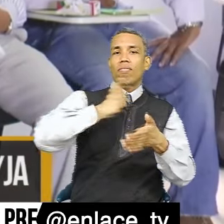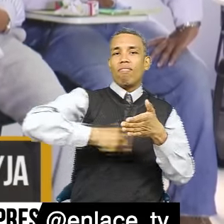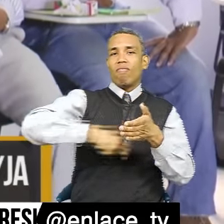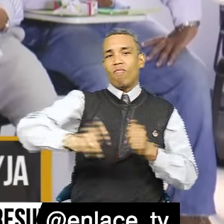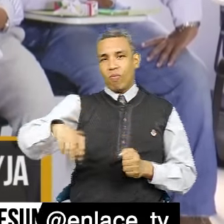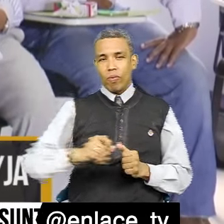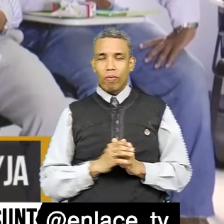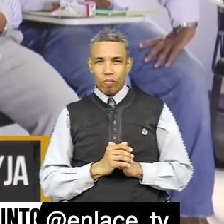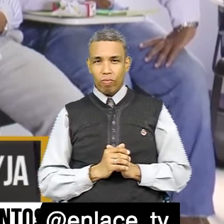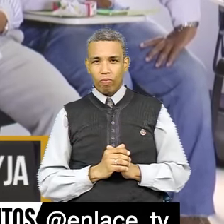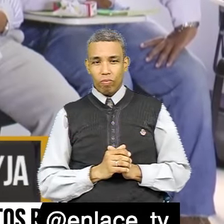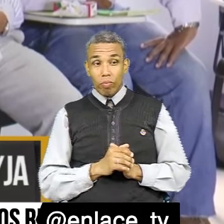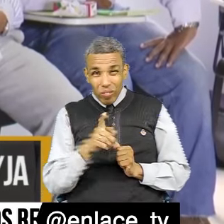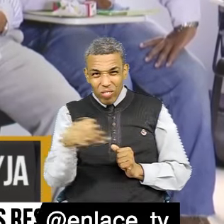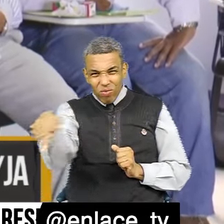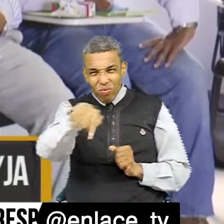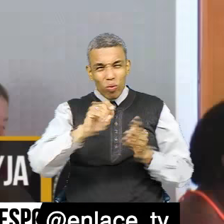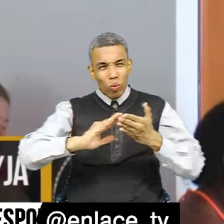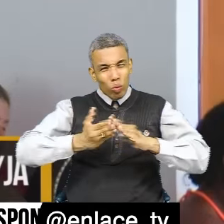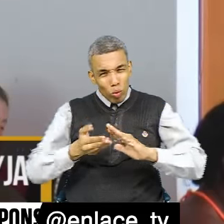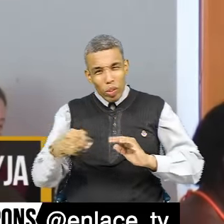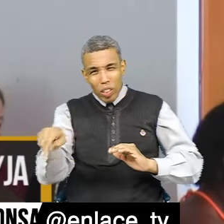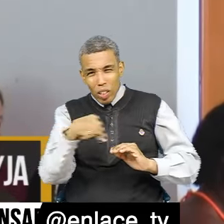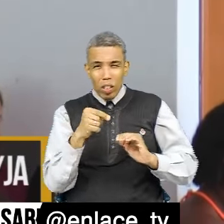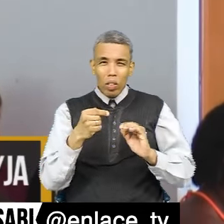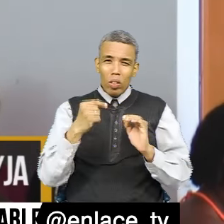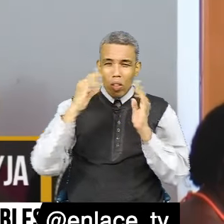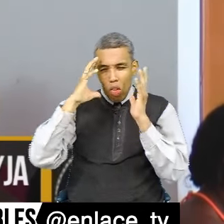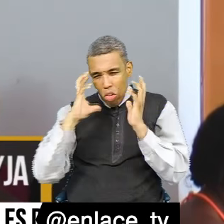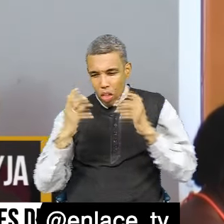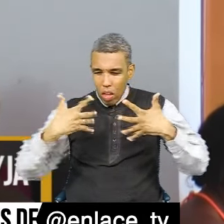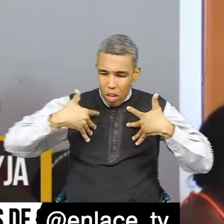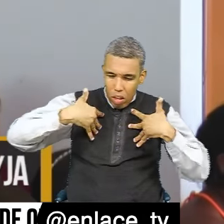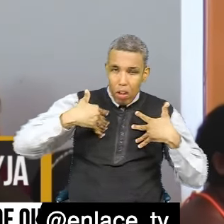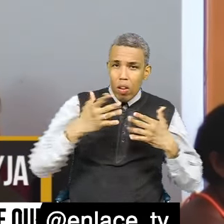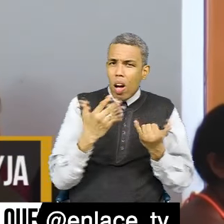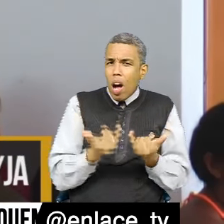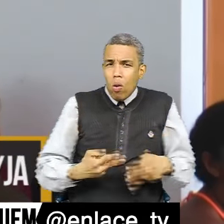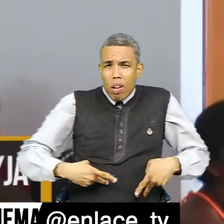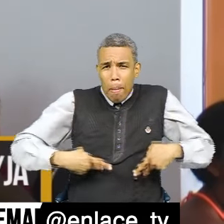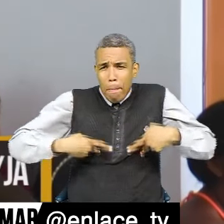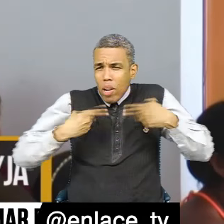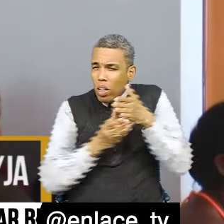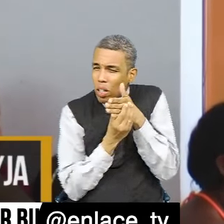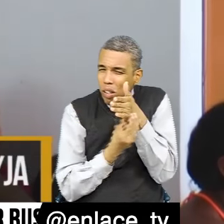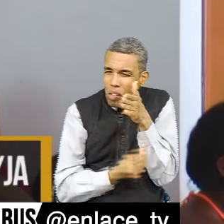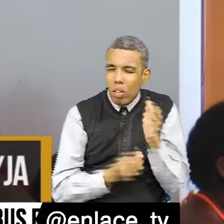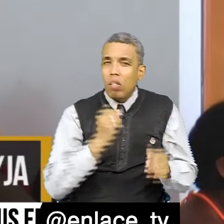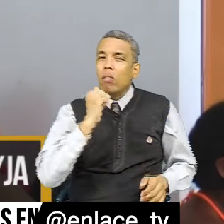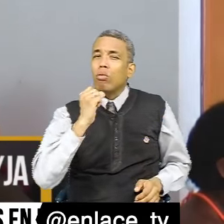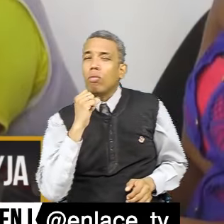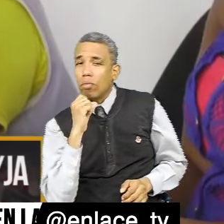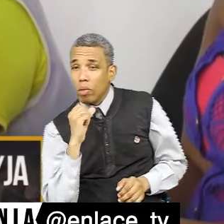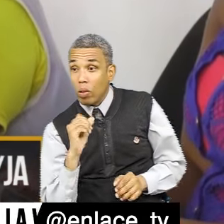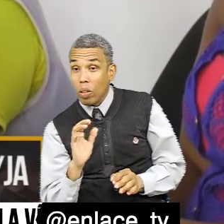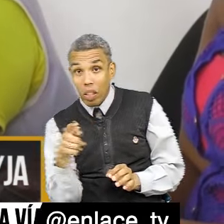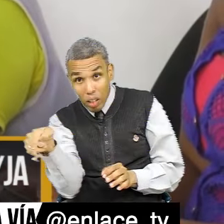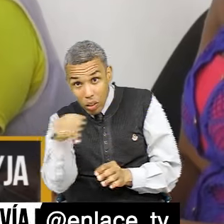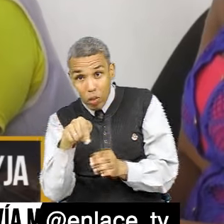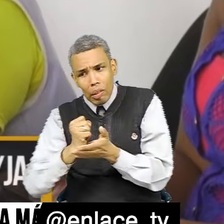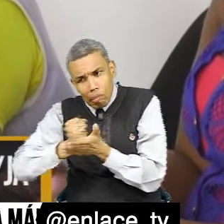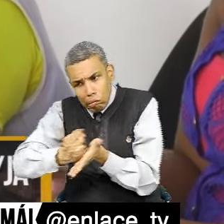la condición de vulnerabilidad de las víctimas mejore y lo que ellos manifiestan no sigan siendo revictimizadas por los funcionarios públicos. El